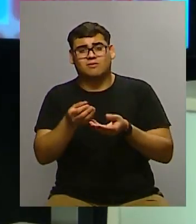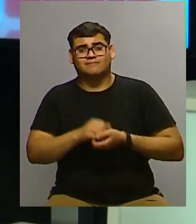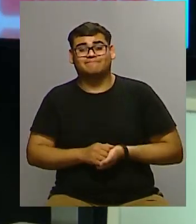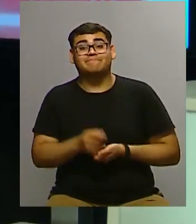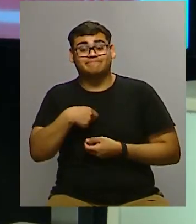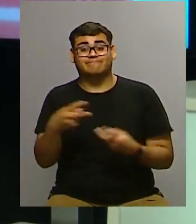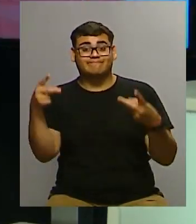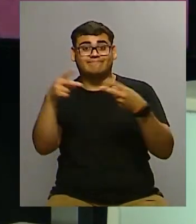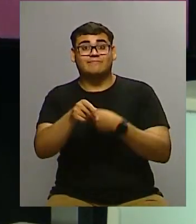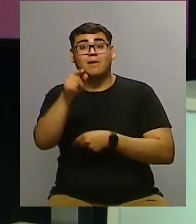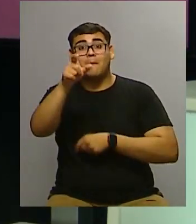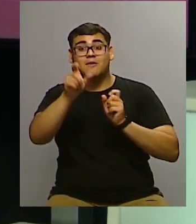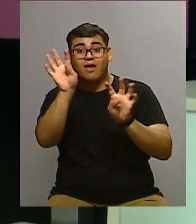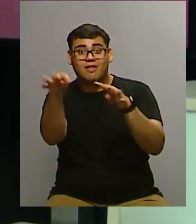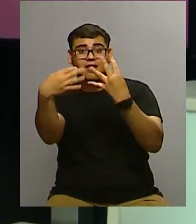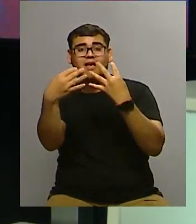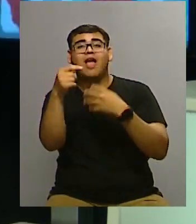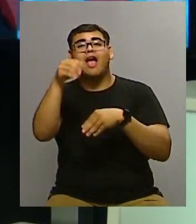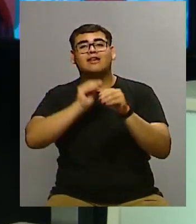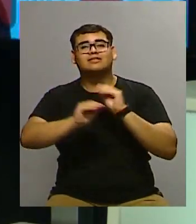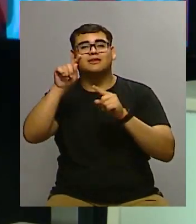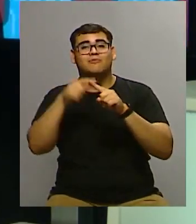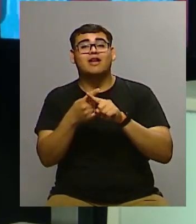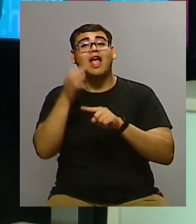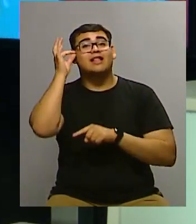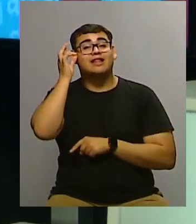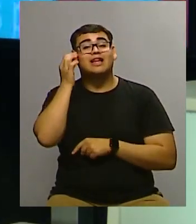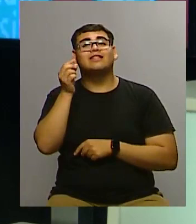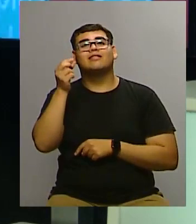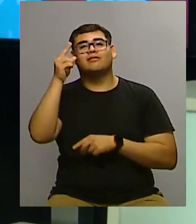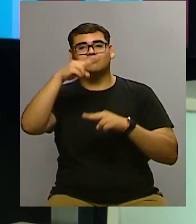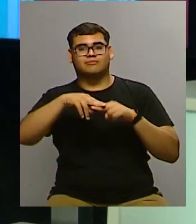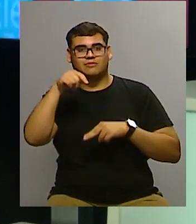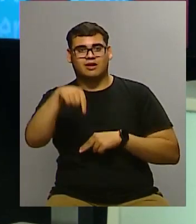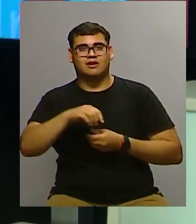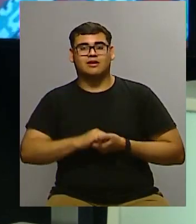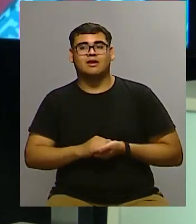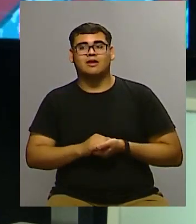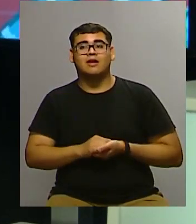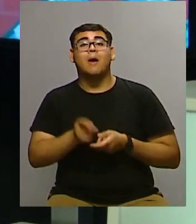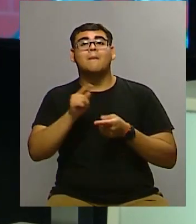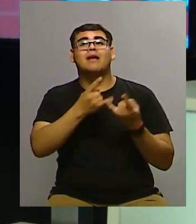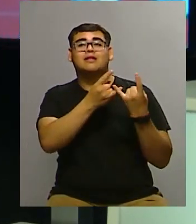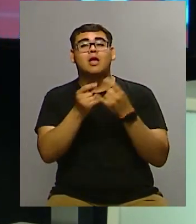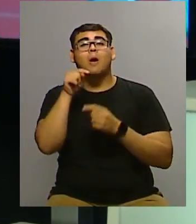Le decimos a la gente que está ahí del otro lado que estamos en Chat Político en el 30 de la TDA. Recuerden que estamos vía streaming en